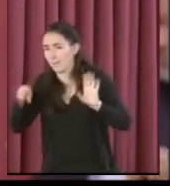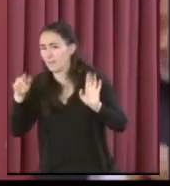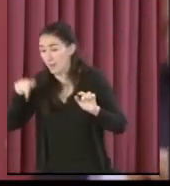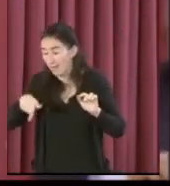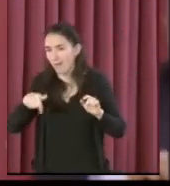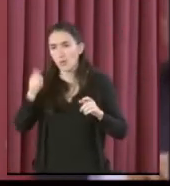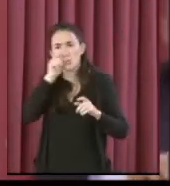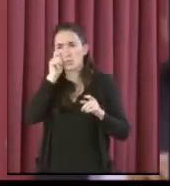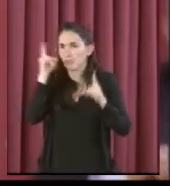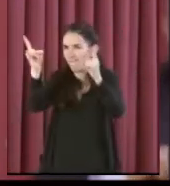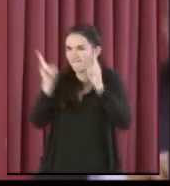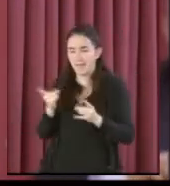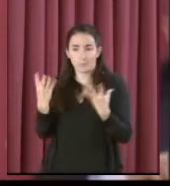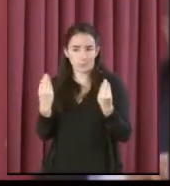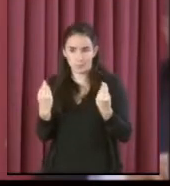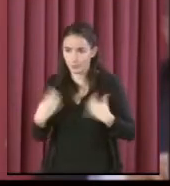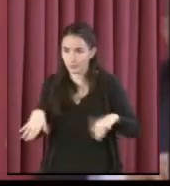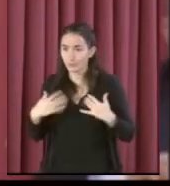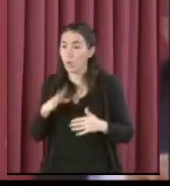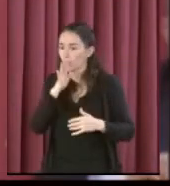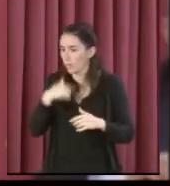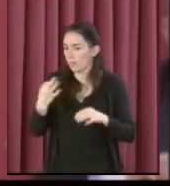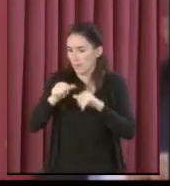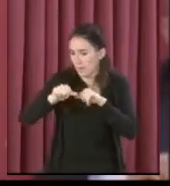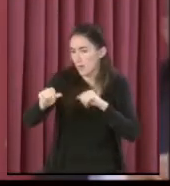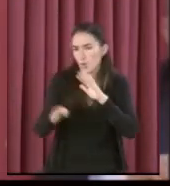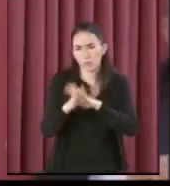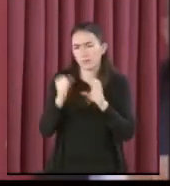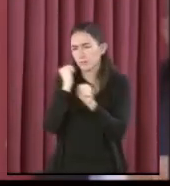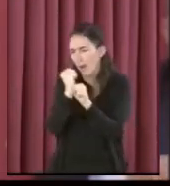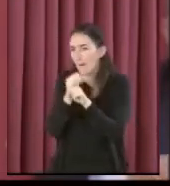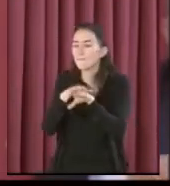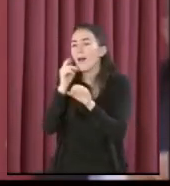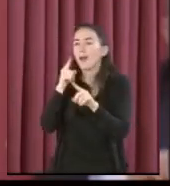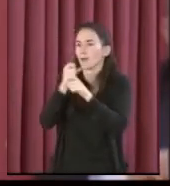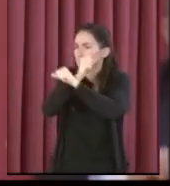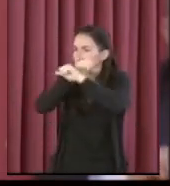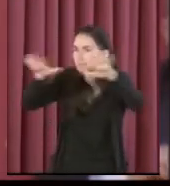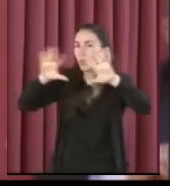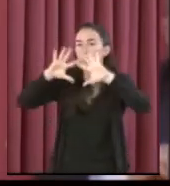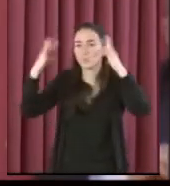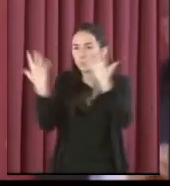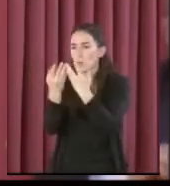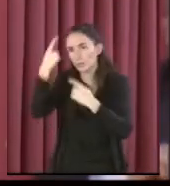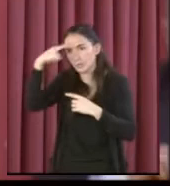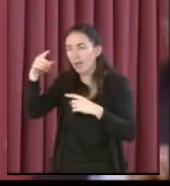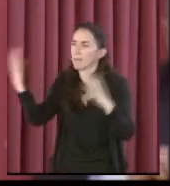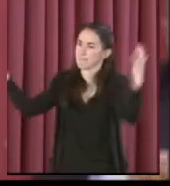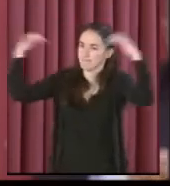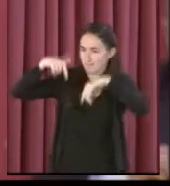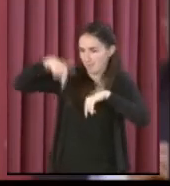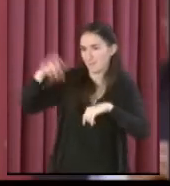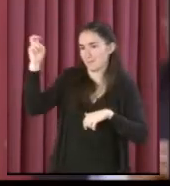atractivos indudables, y tenemos que seguir trabajando para que el mundo lo sepa y para que vengan a disfrutarla y compartirla. Y